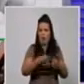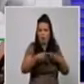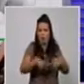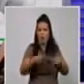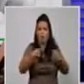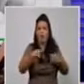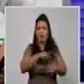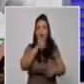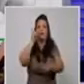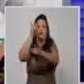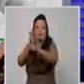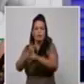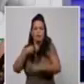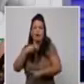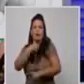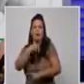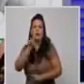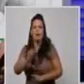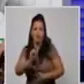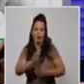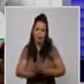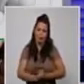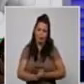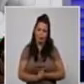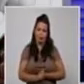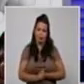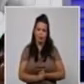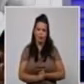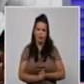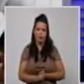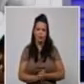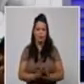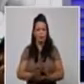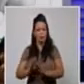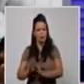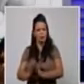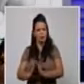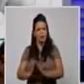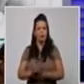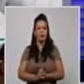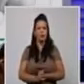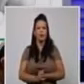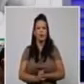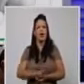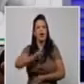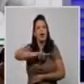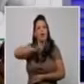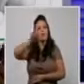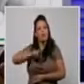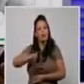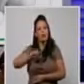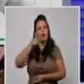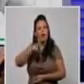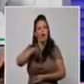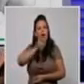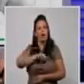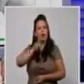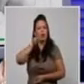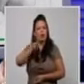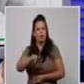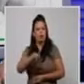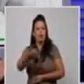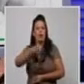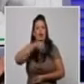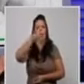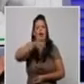redes sociales una usuaria nos pregunta que ayer usted hablaba de un evento de transmisión en el